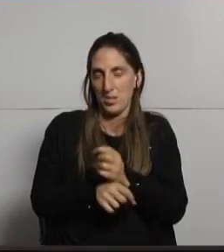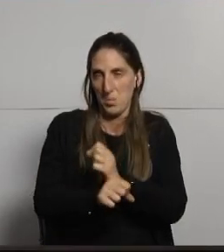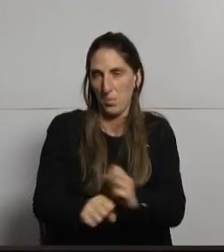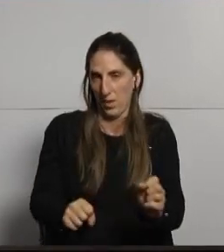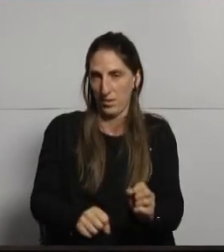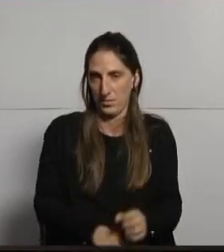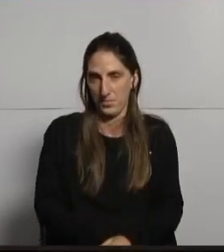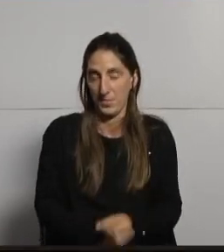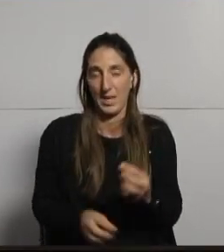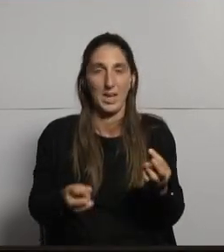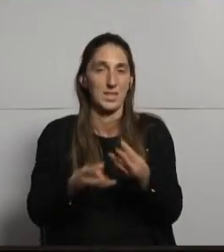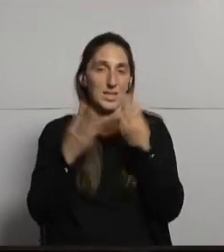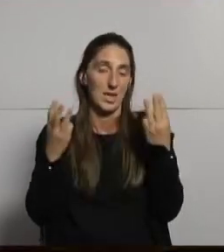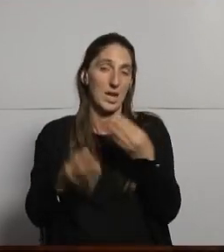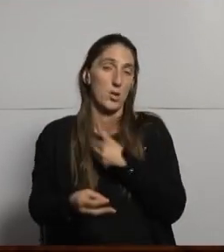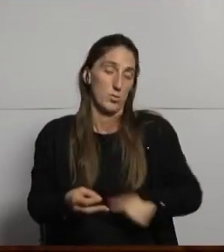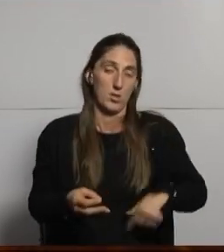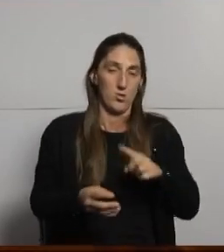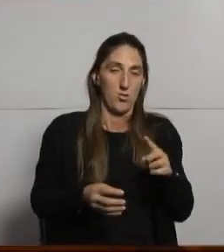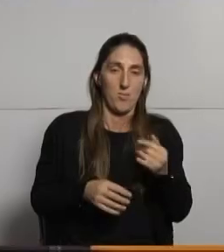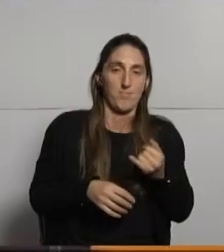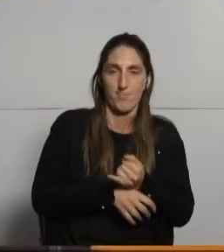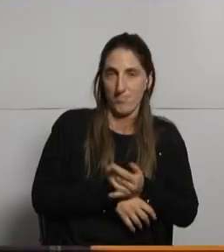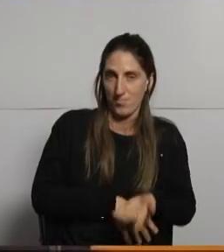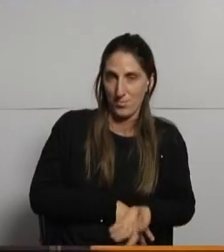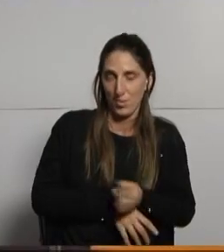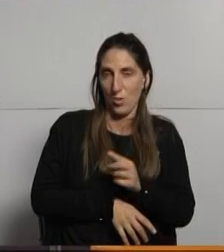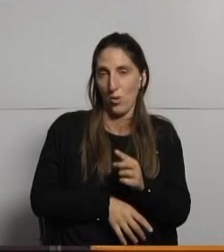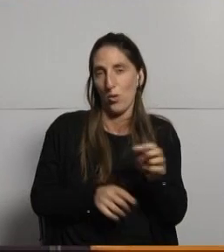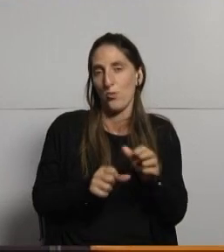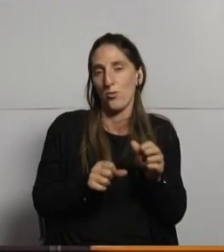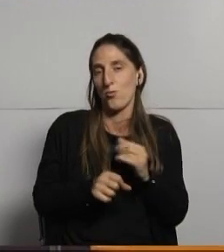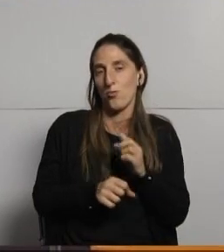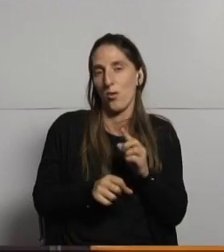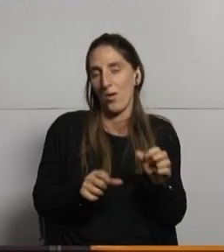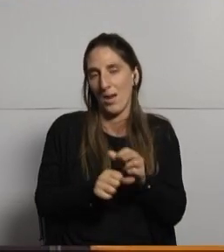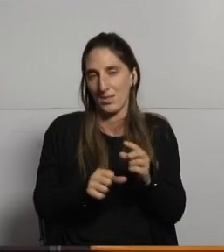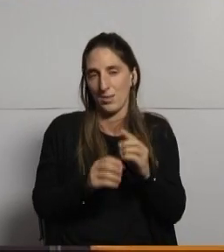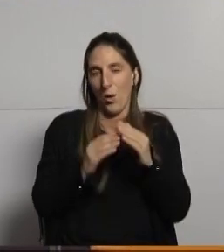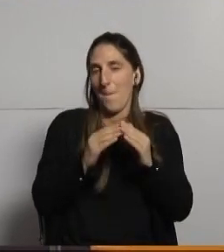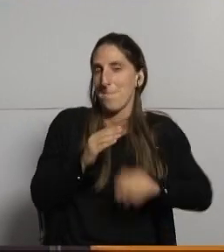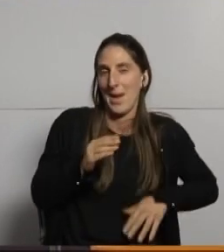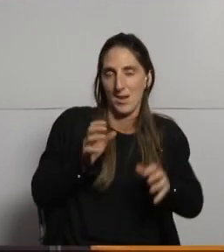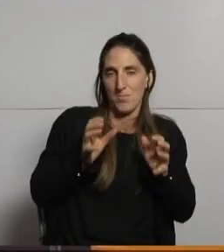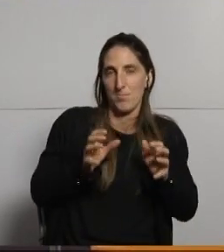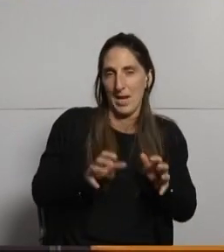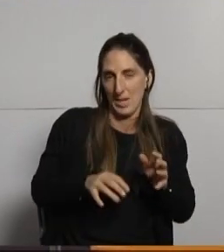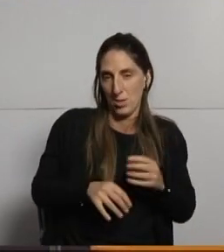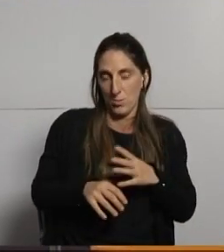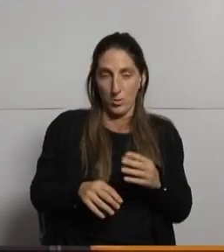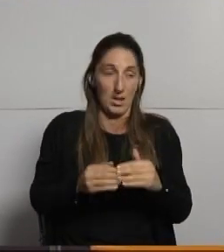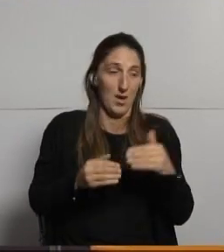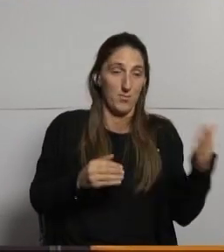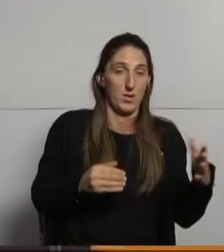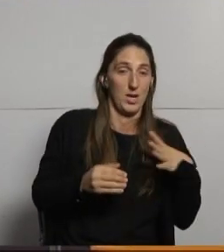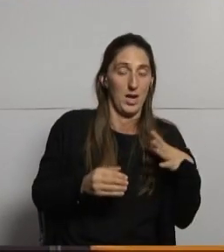viable. En general, el gobierno no falla o trata de no hacerlo o mitigar al máximo los riesgos porque tiene un montón de factores exógenos